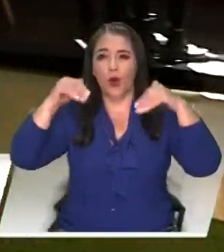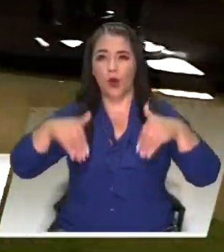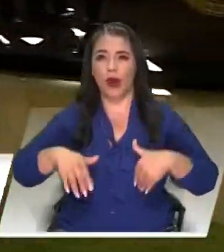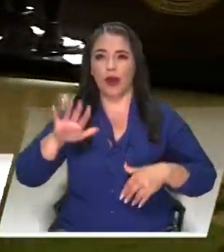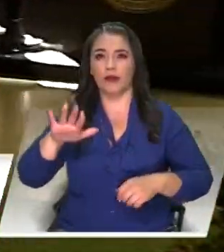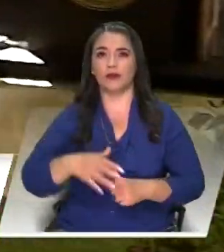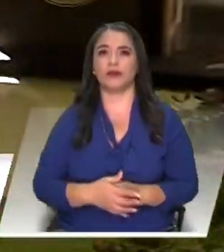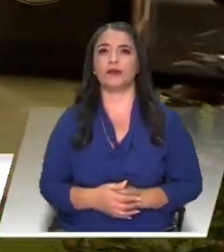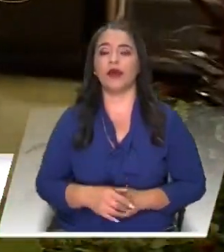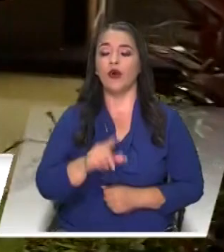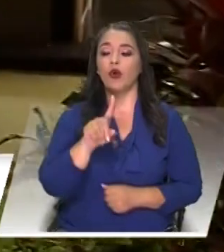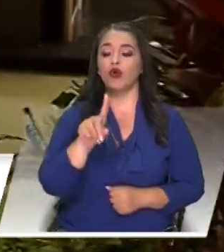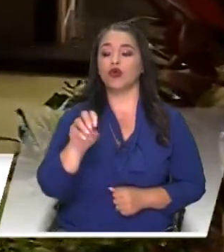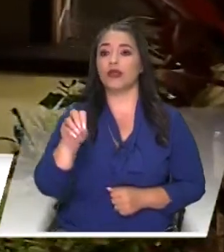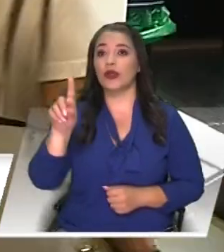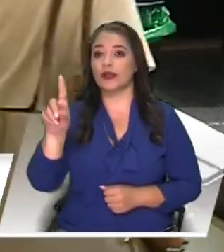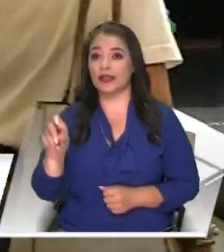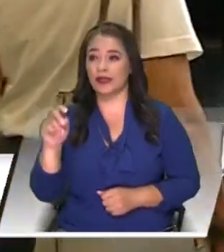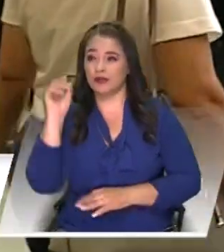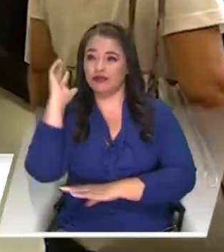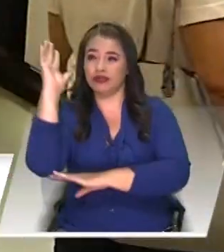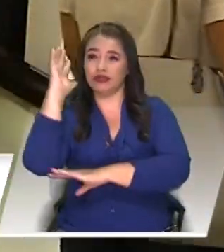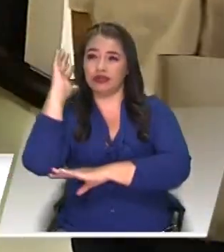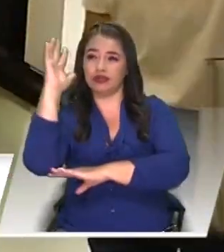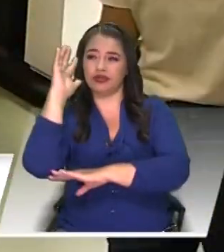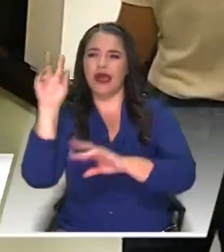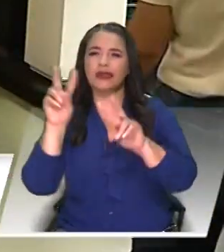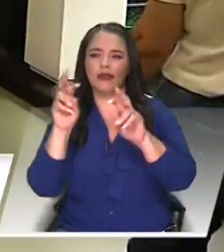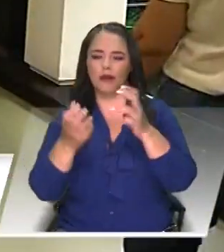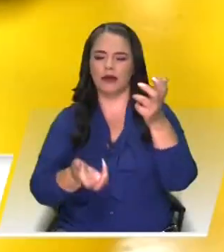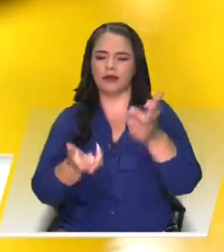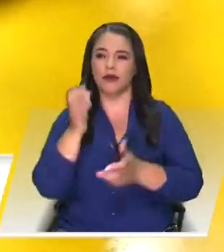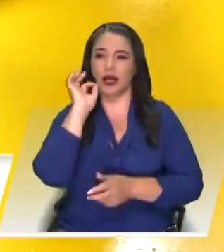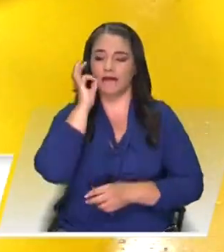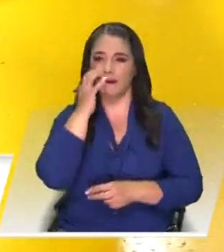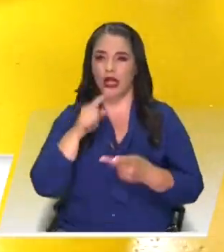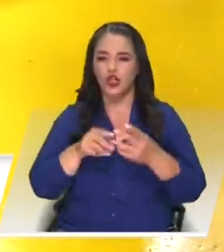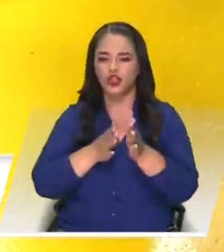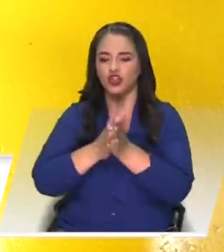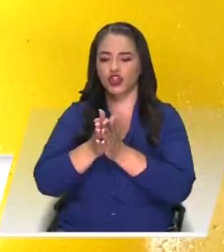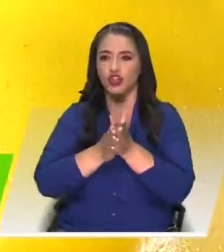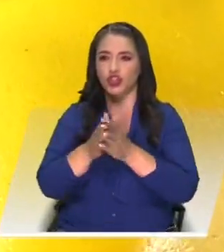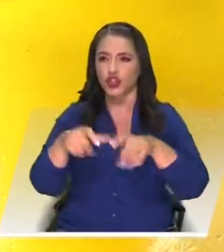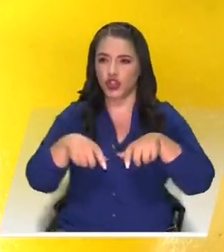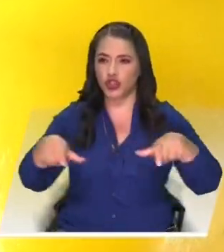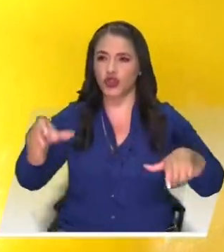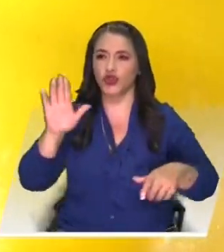Cuenta con 106 conferencias en torno a la gastronomía, el chocolate y el café.